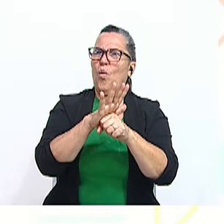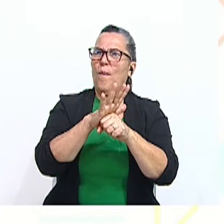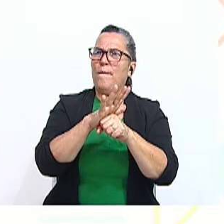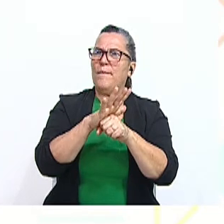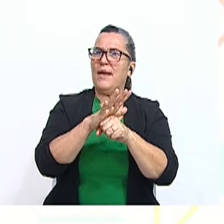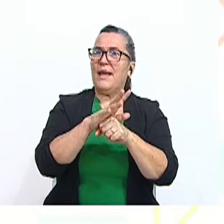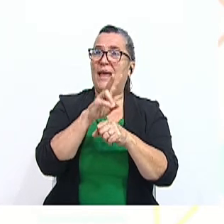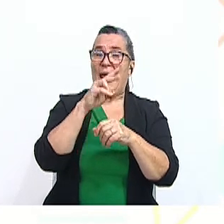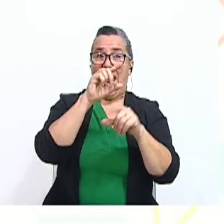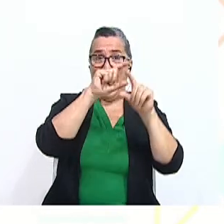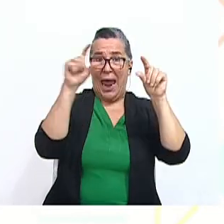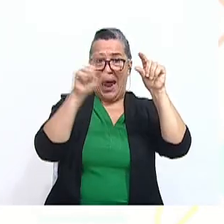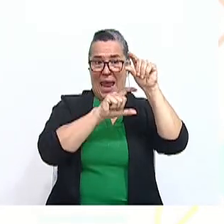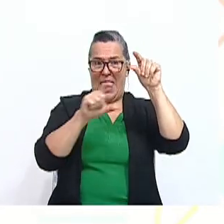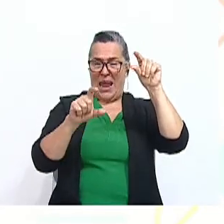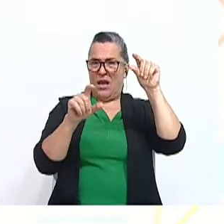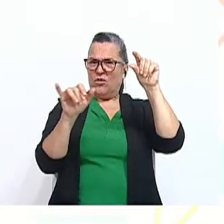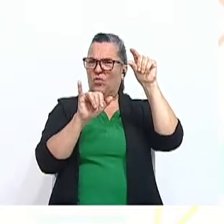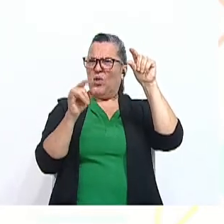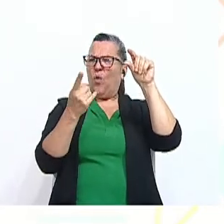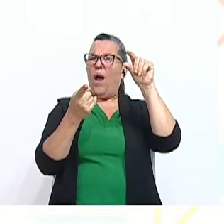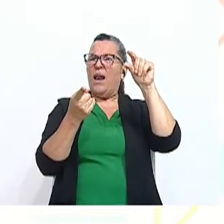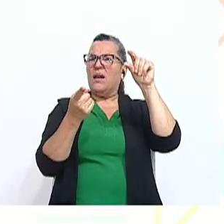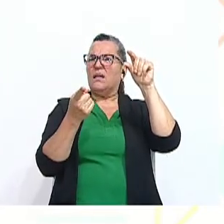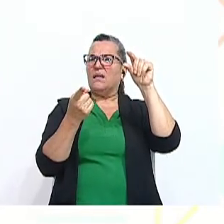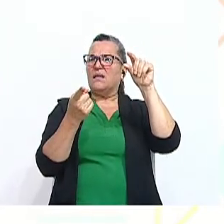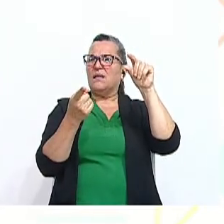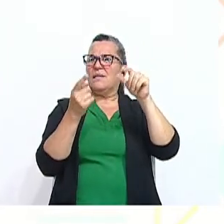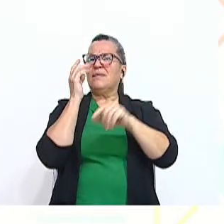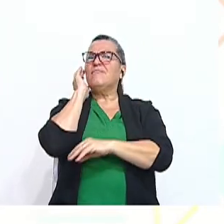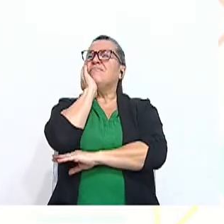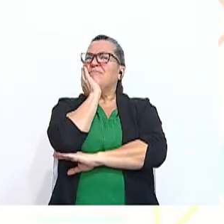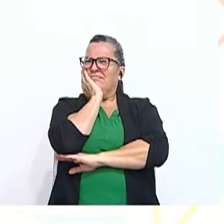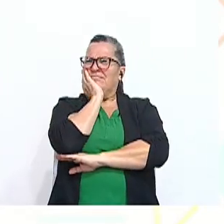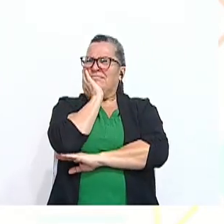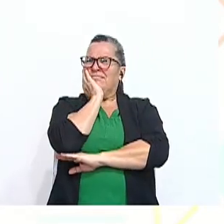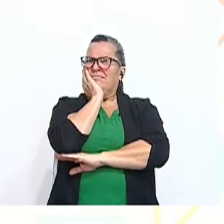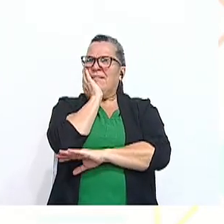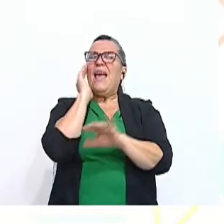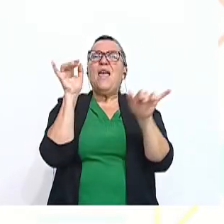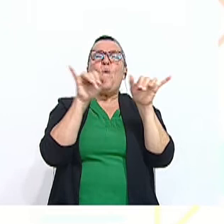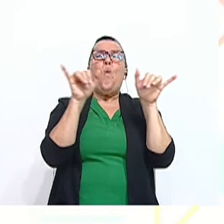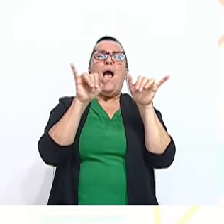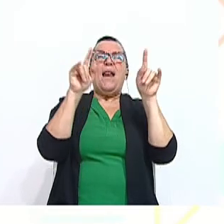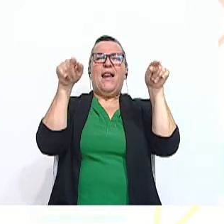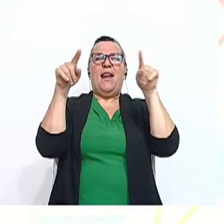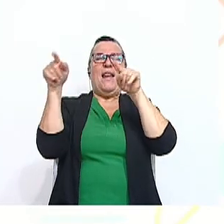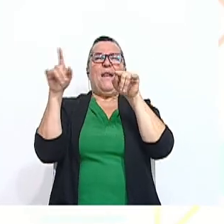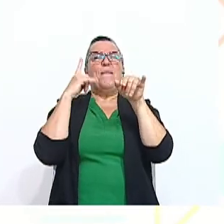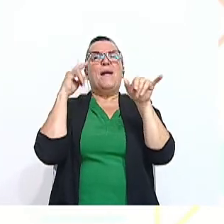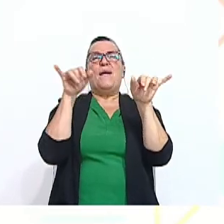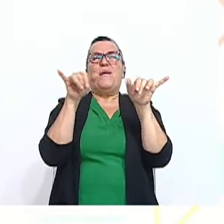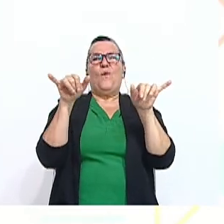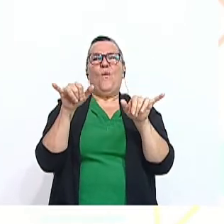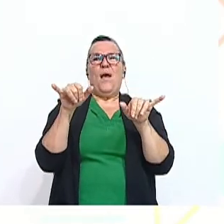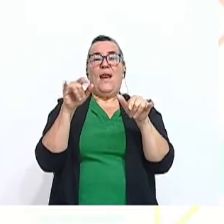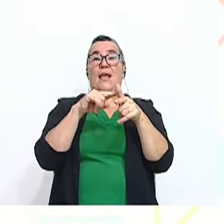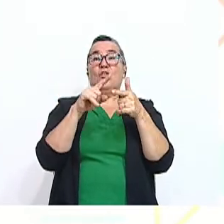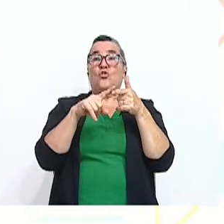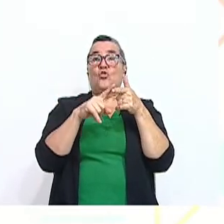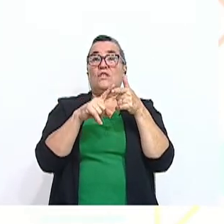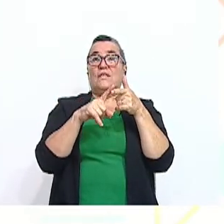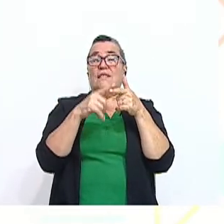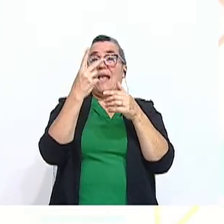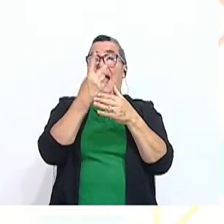dos composiciones son iguales? ¿Qué les parece si igualamos ambos criterios? Entonces, igualando